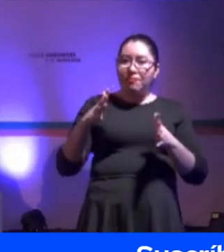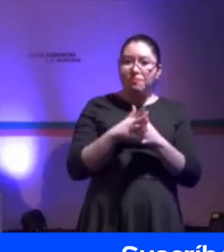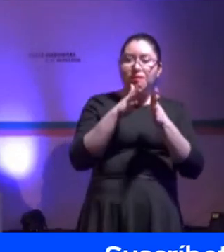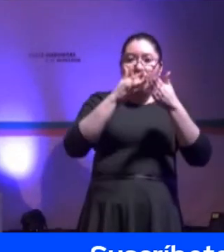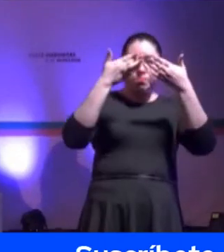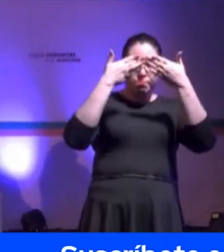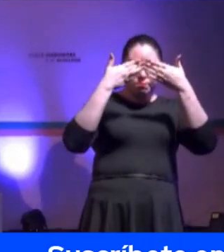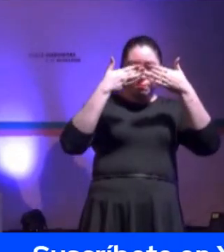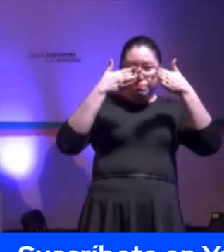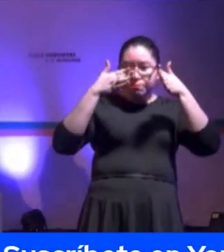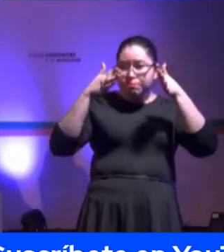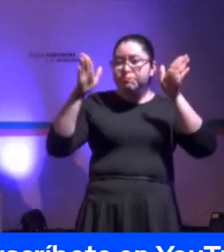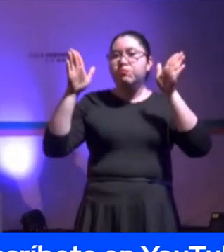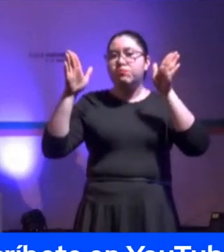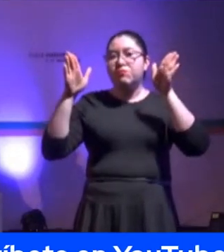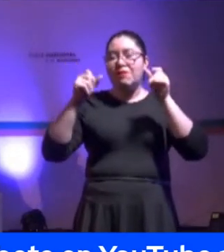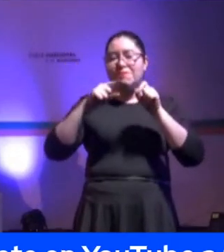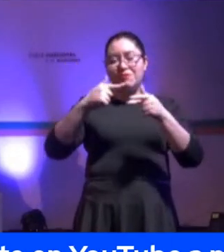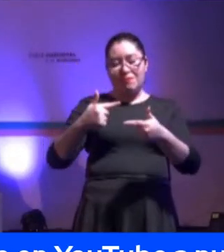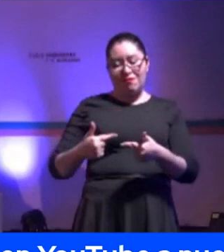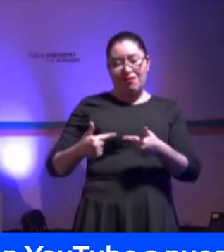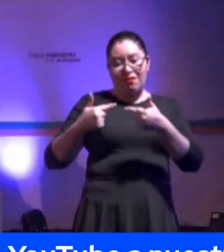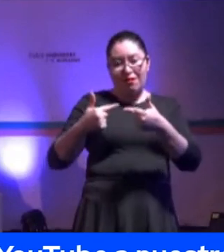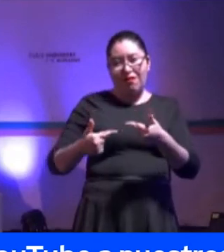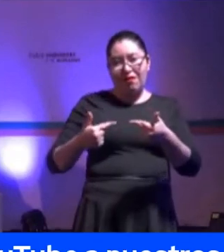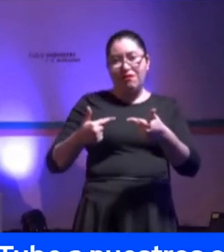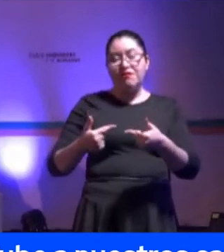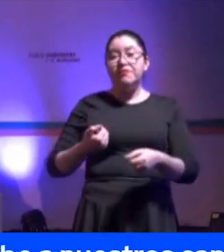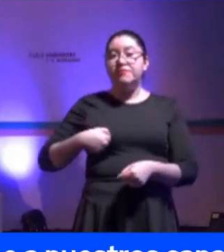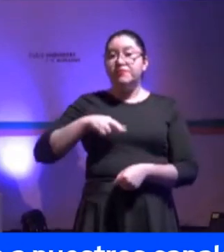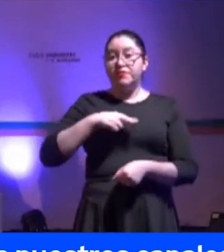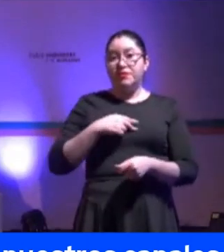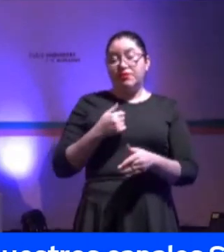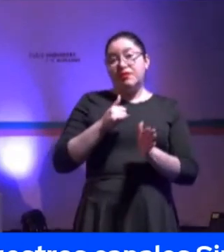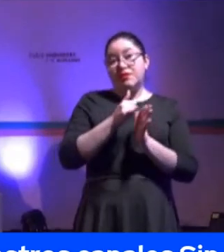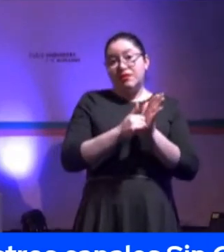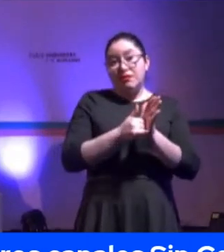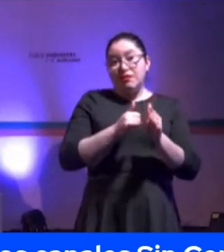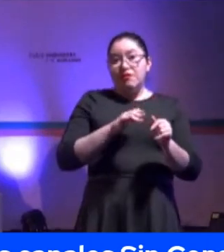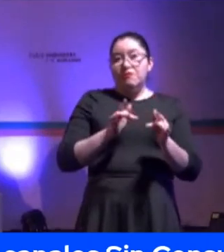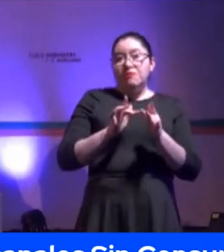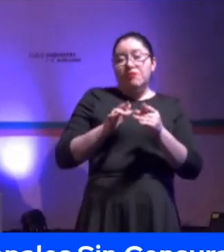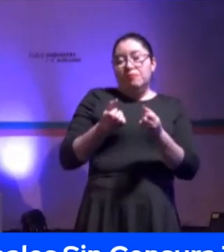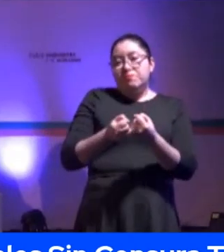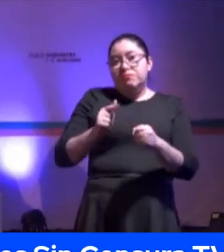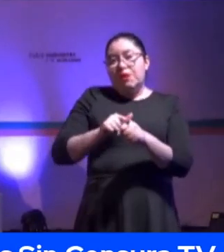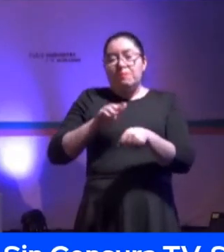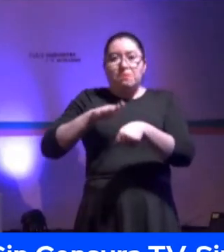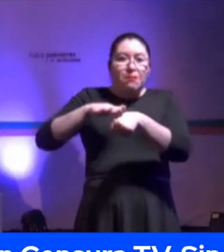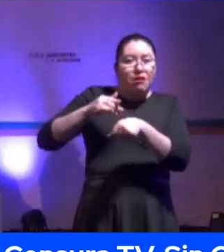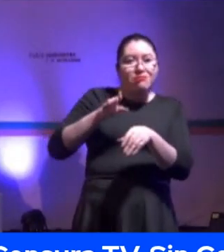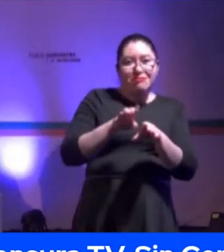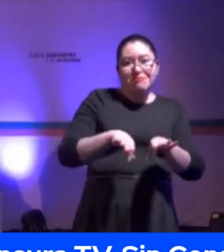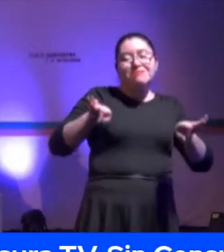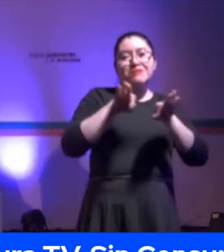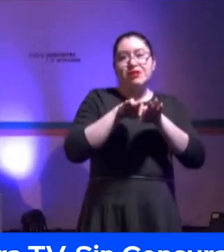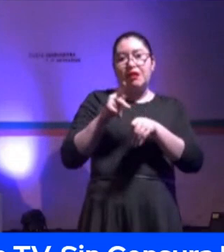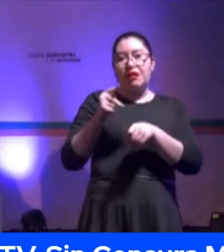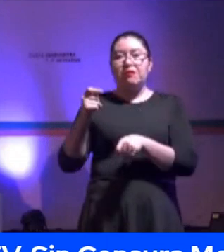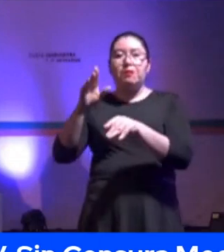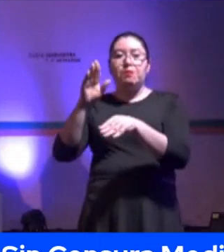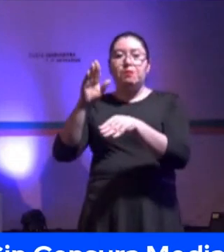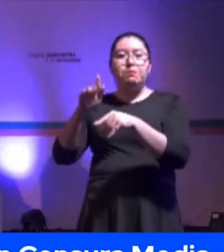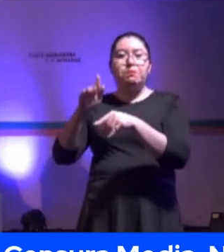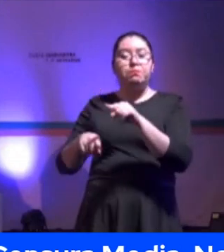ojos. Lo dice por las generaciones. Conforme vayamos avanzando, las redes sociales van a ser más el boom, la televisión va a desaparecer. ¿Cuál sería el peor error